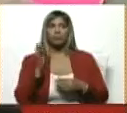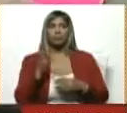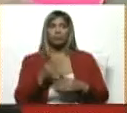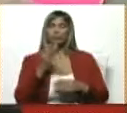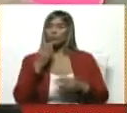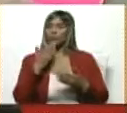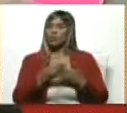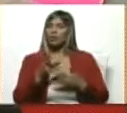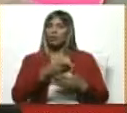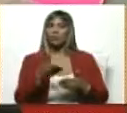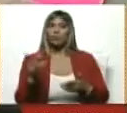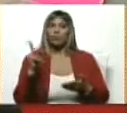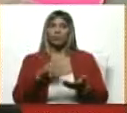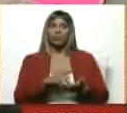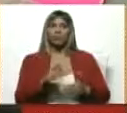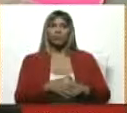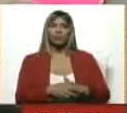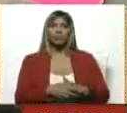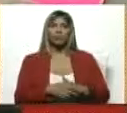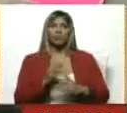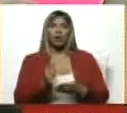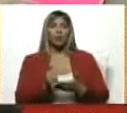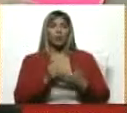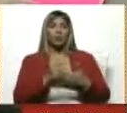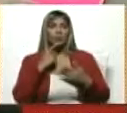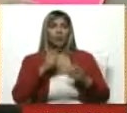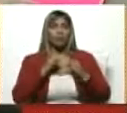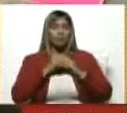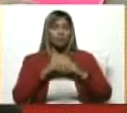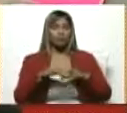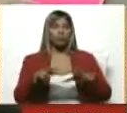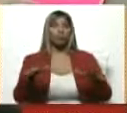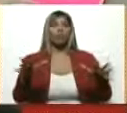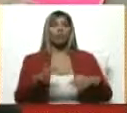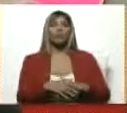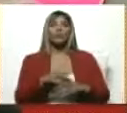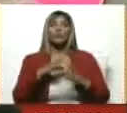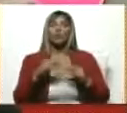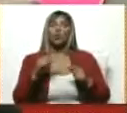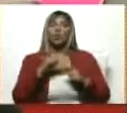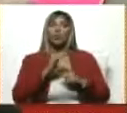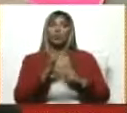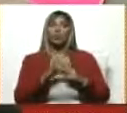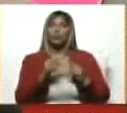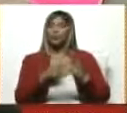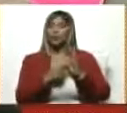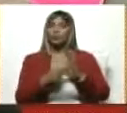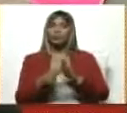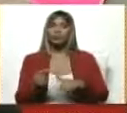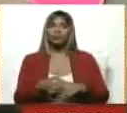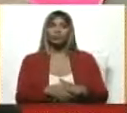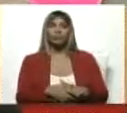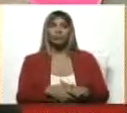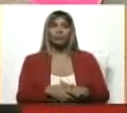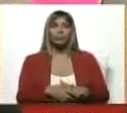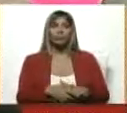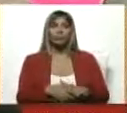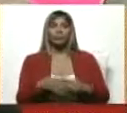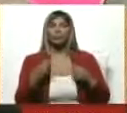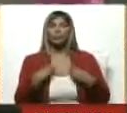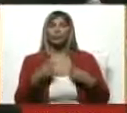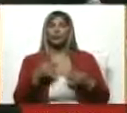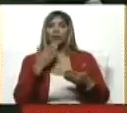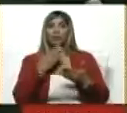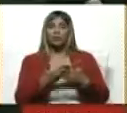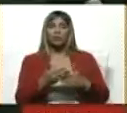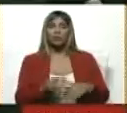y muchas gracias a ustedes por estar aquí y por ayudarnos a difundir y hacer viral todo este fenómeno cultural que estamos viviendo,